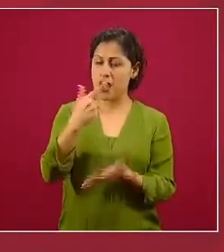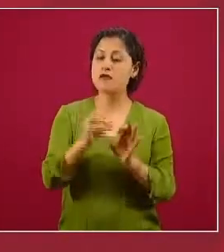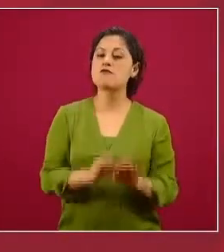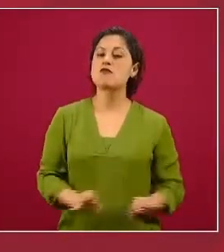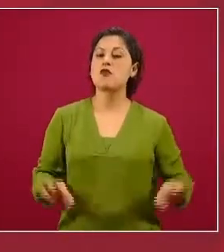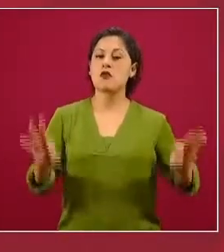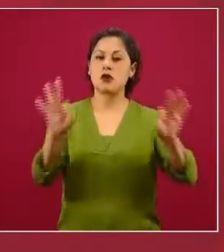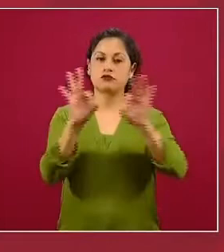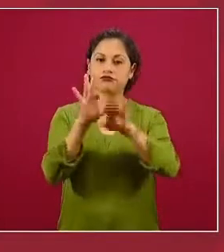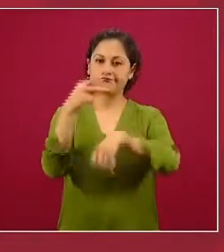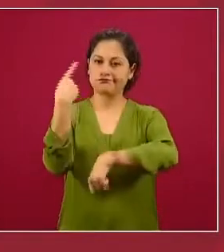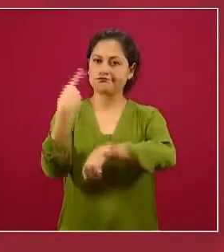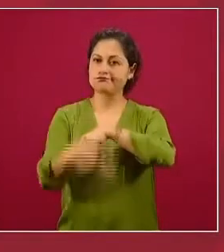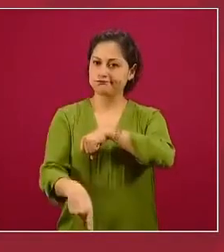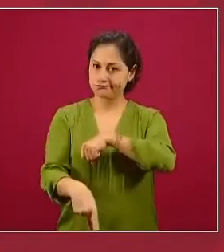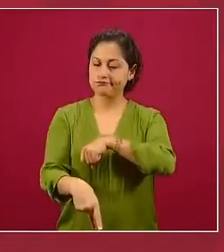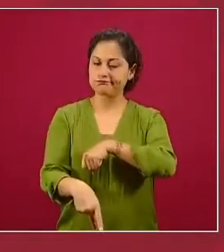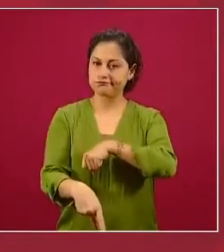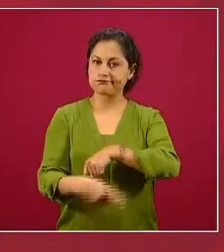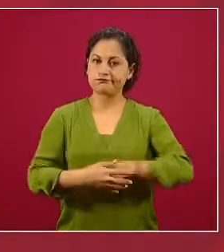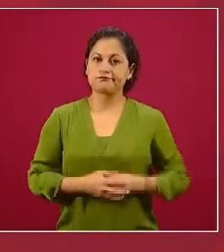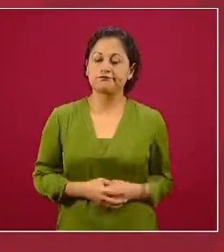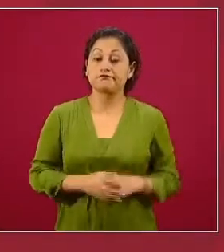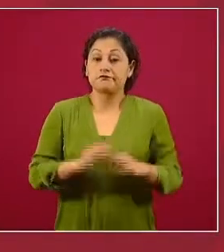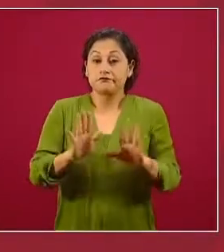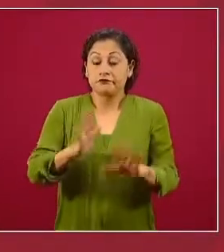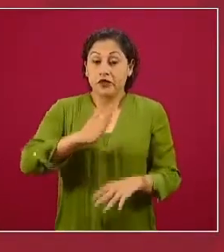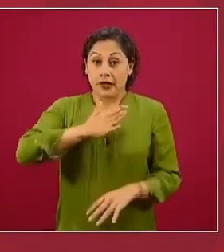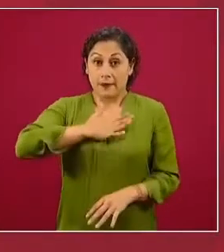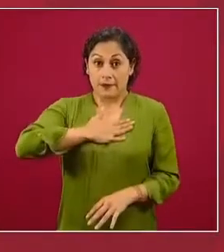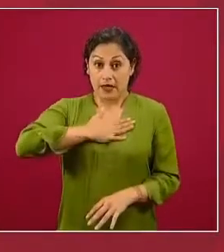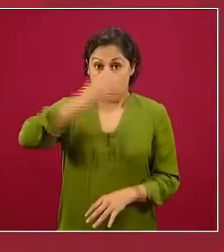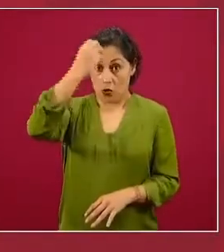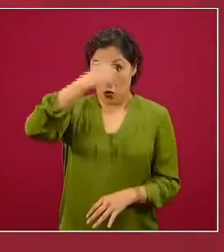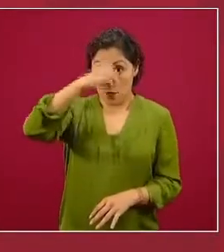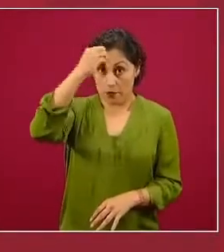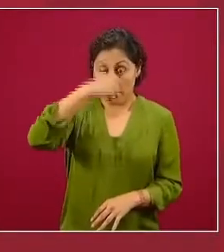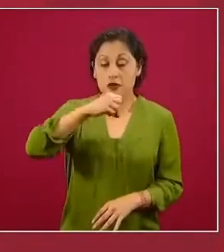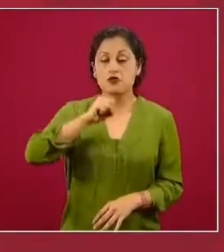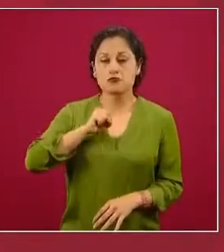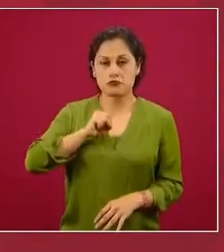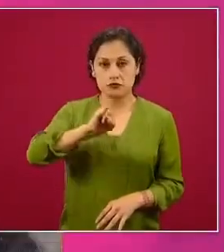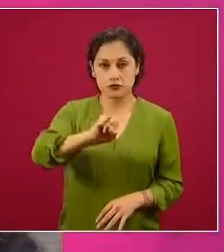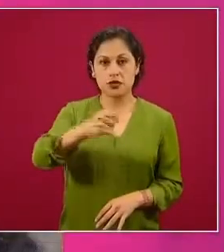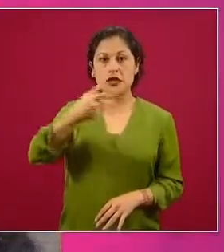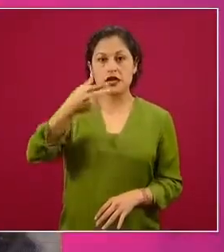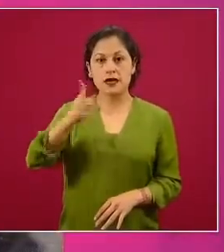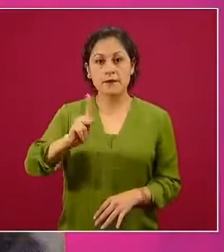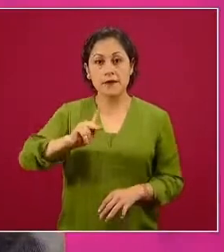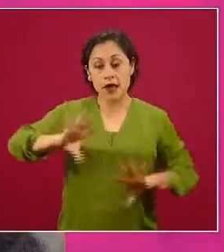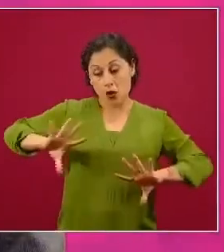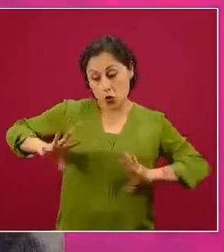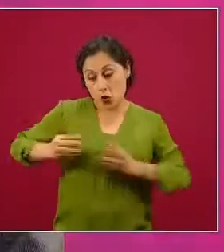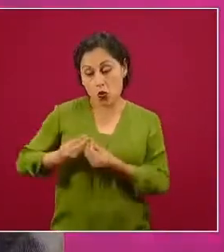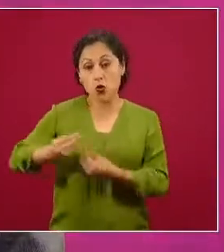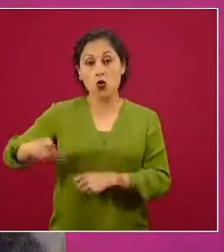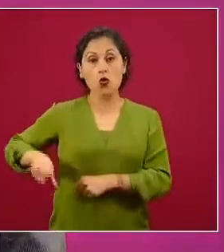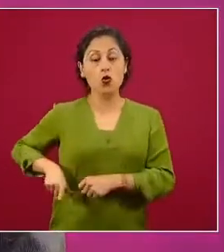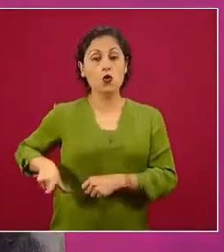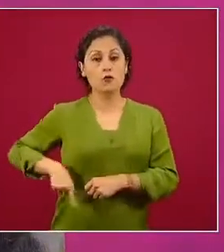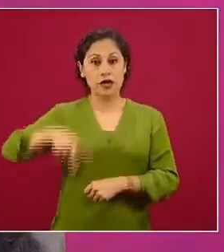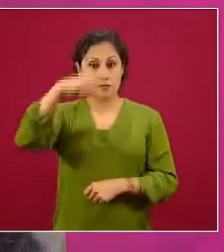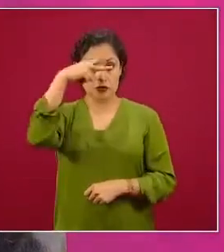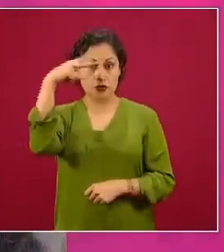Considero, lo hemos dicho, y lo digo no solo a título personal, en voz propia, sino consideramos, el Gobierno de México, que